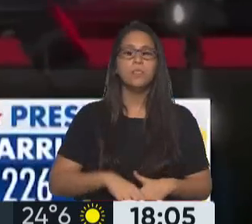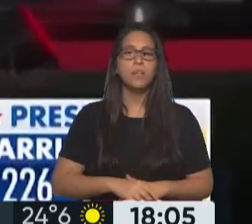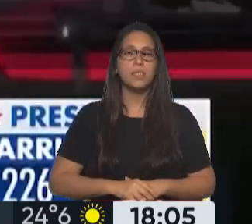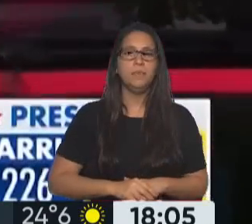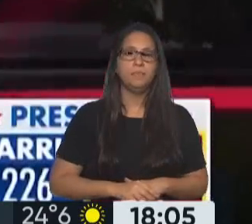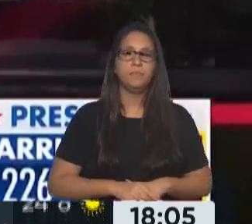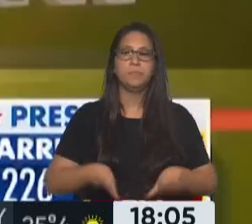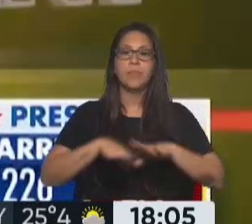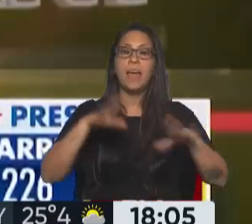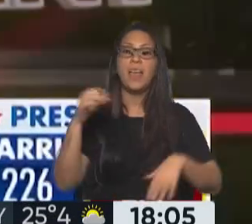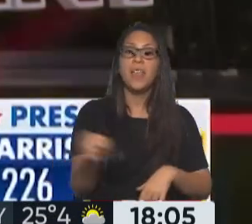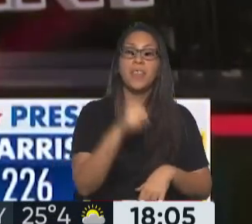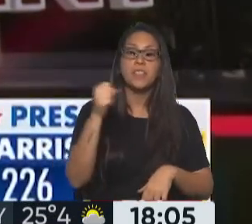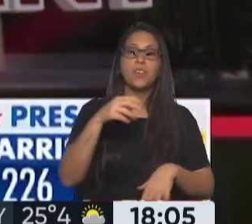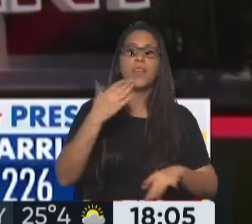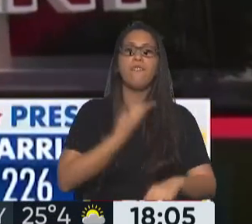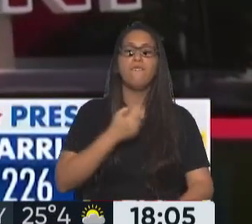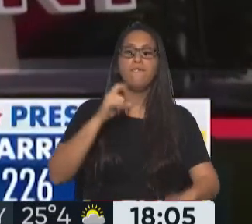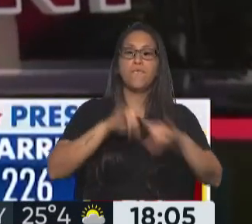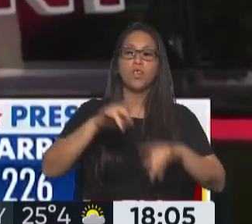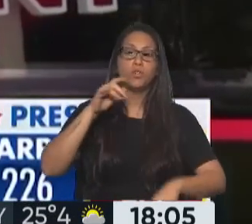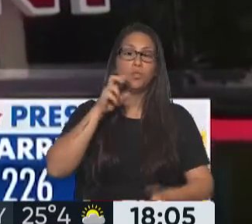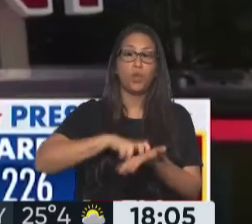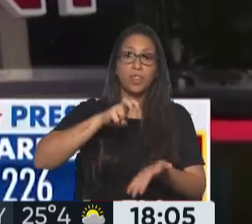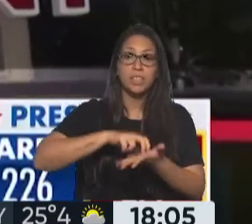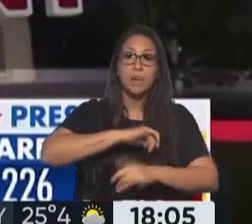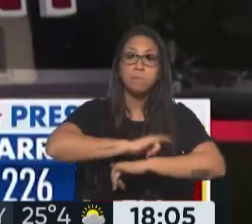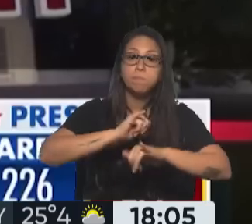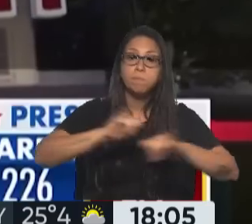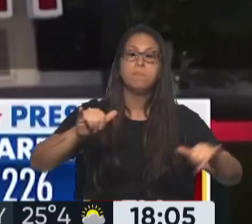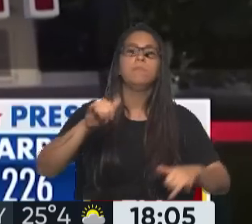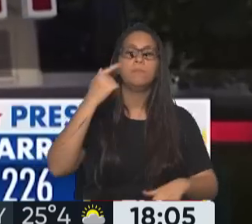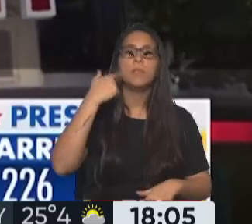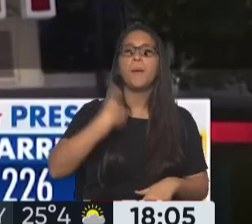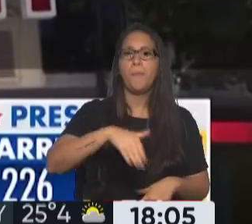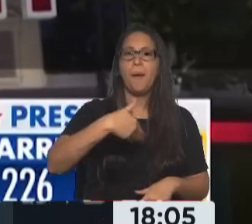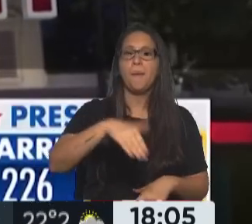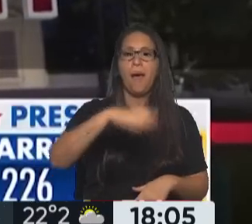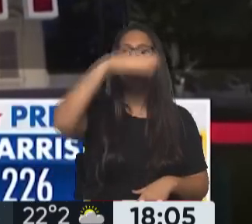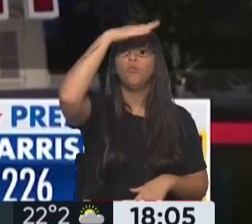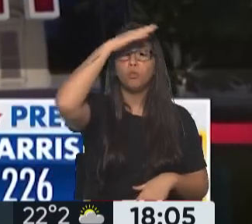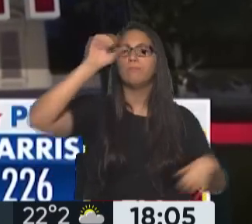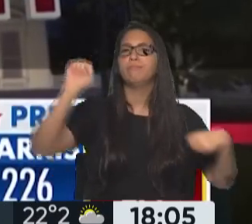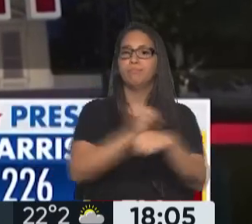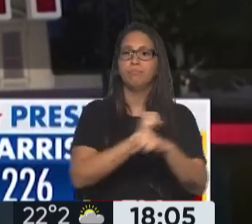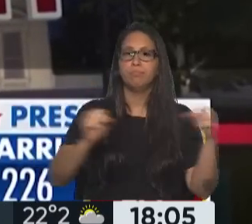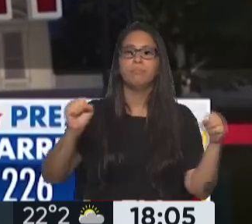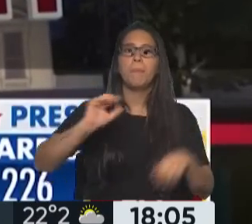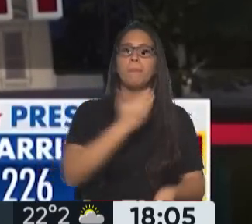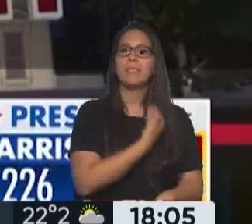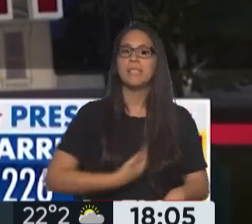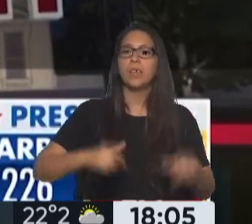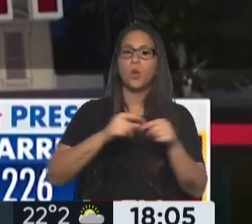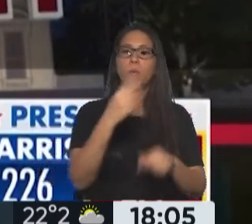The Fox News decision desk can now officially project that Donald Trump will become the 47th president